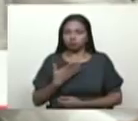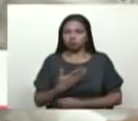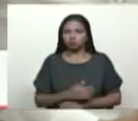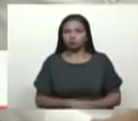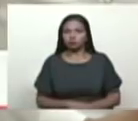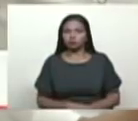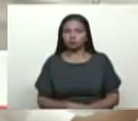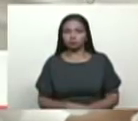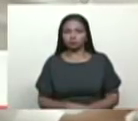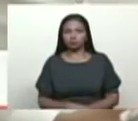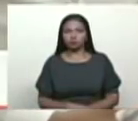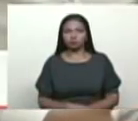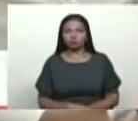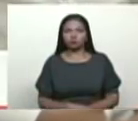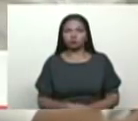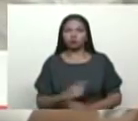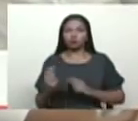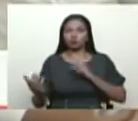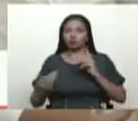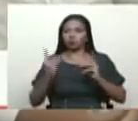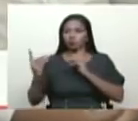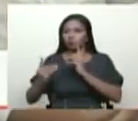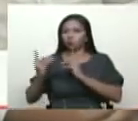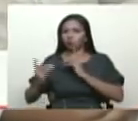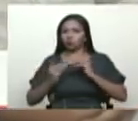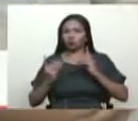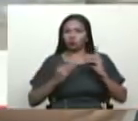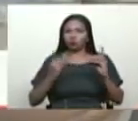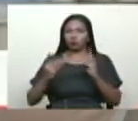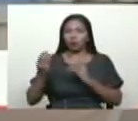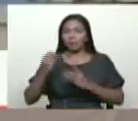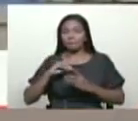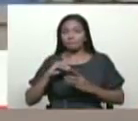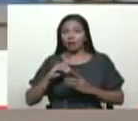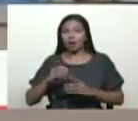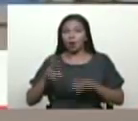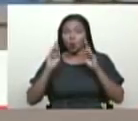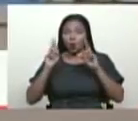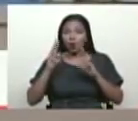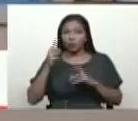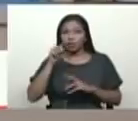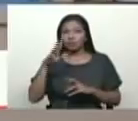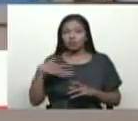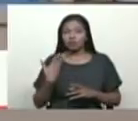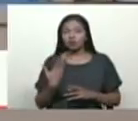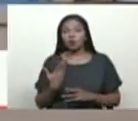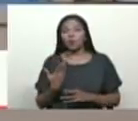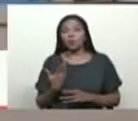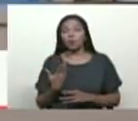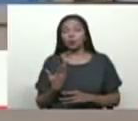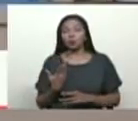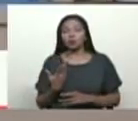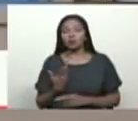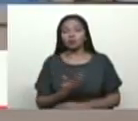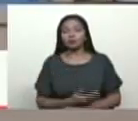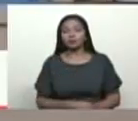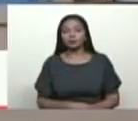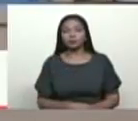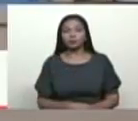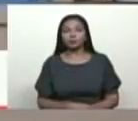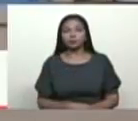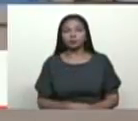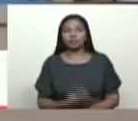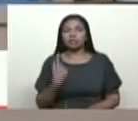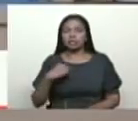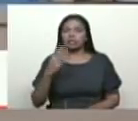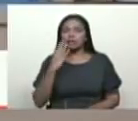de debates. Ojalá hayan tenido la posibilidad de tener